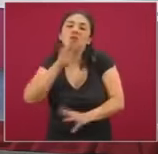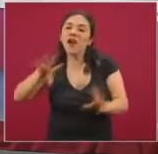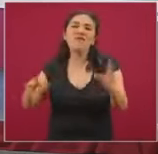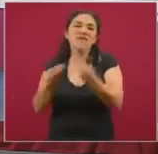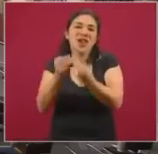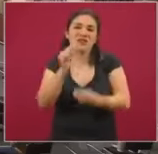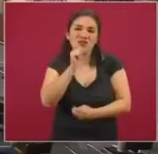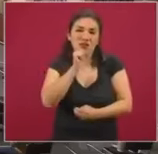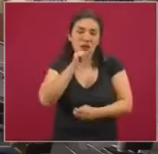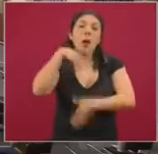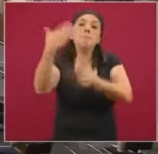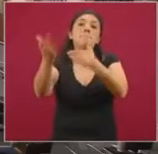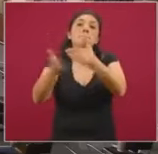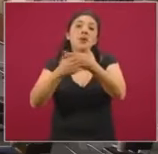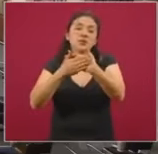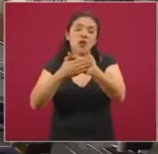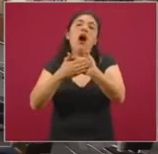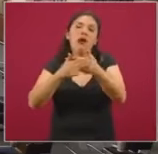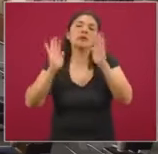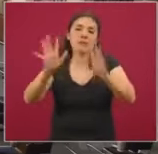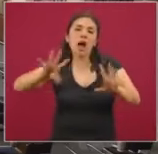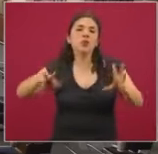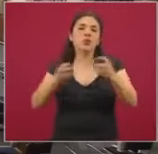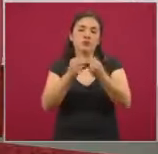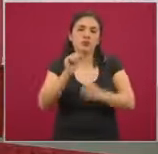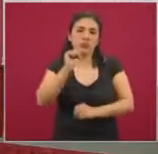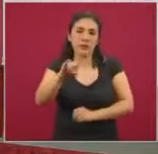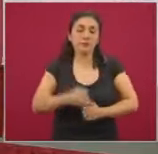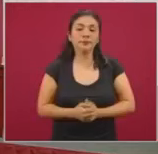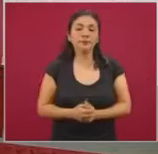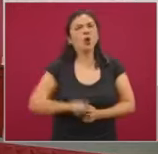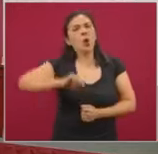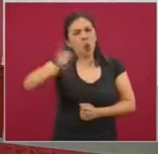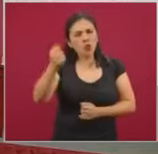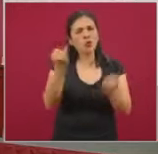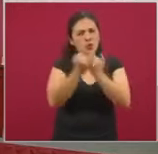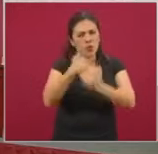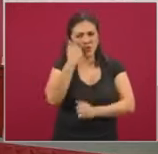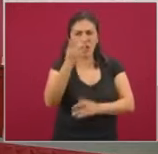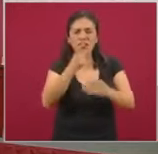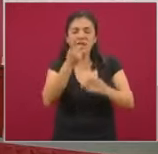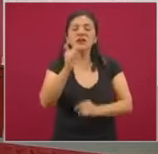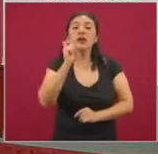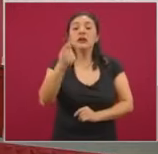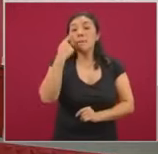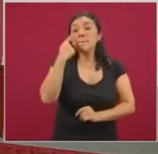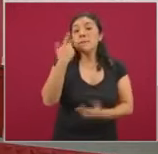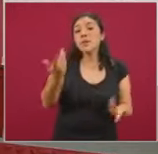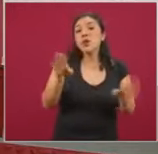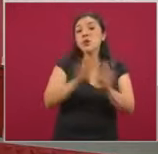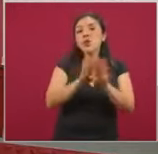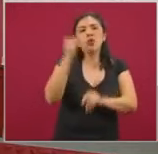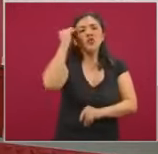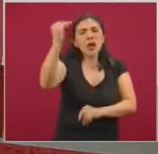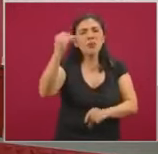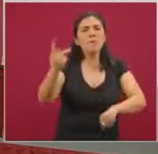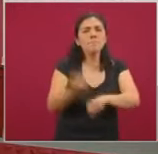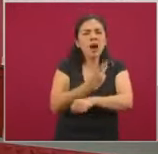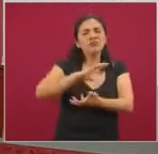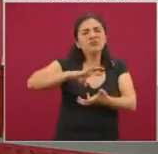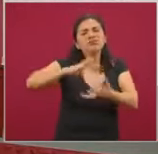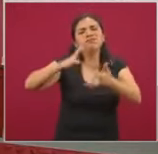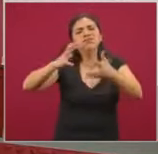esta misma gráfica en los siguientes números. Una cosa que también quiero señalar es que ya conforme avance el tiempo, la